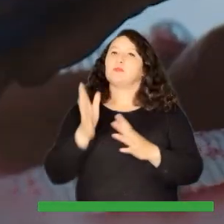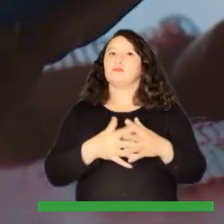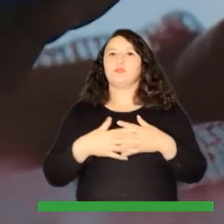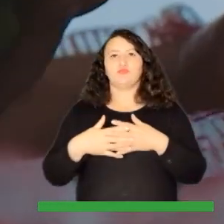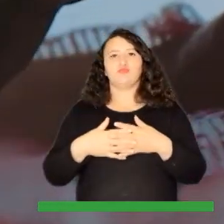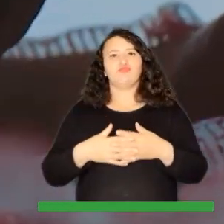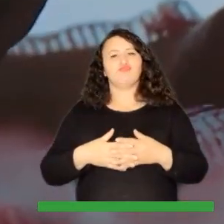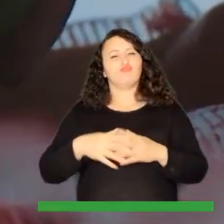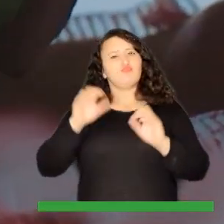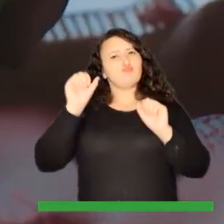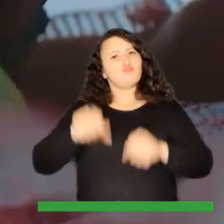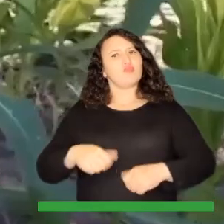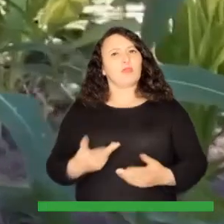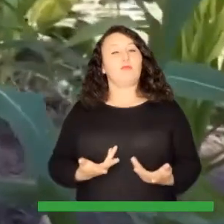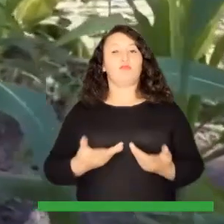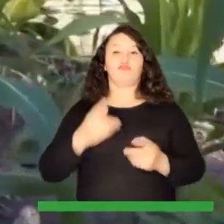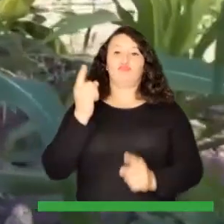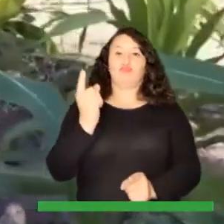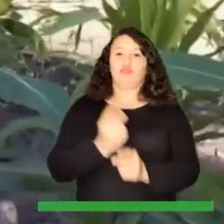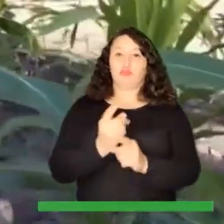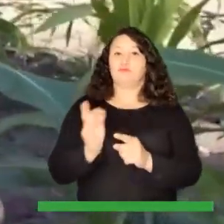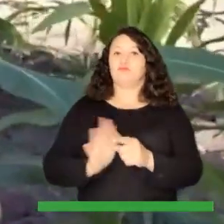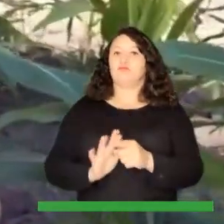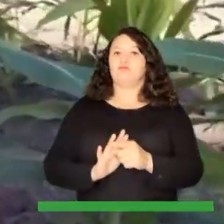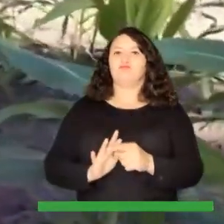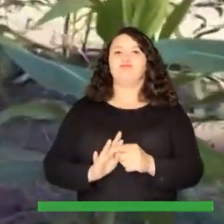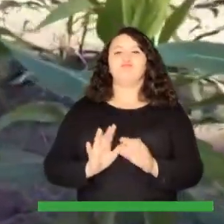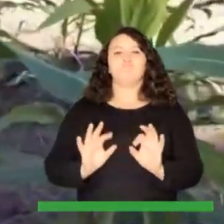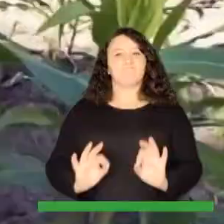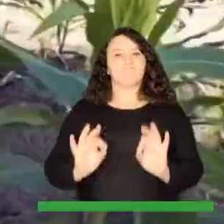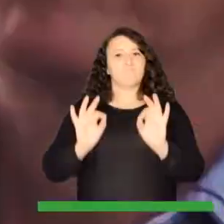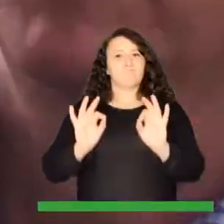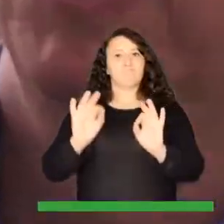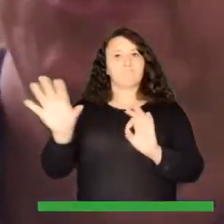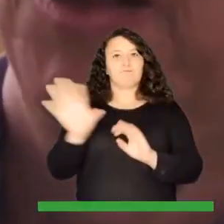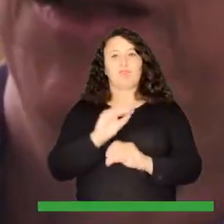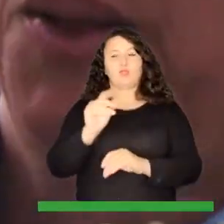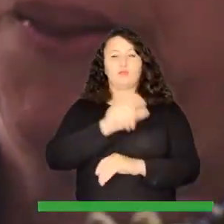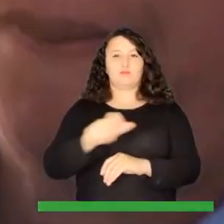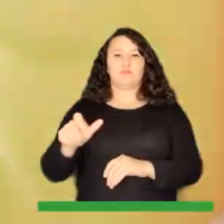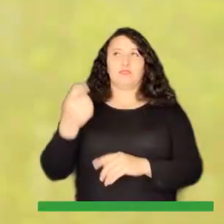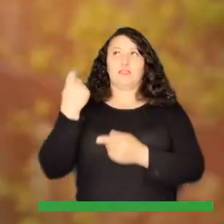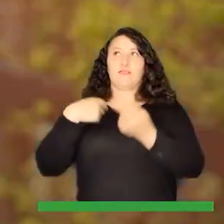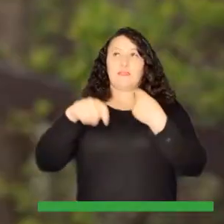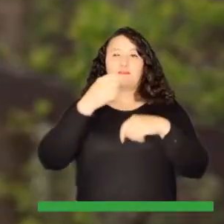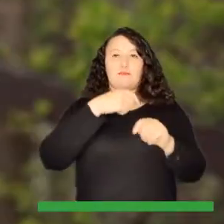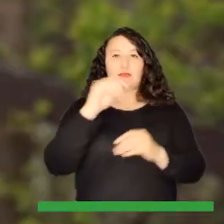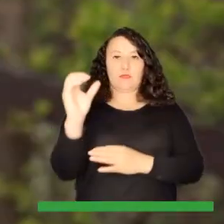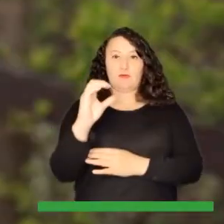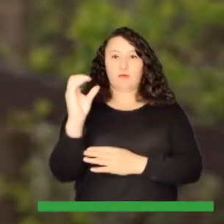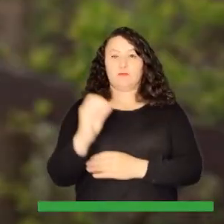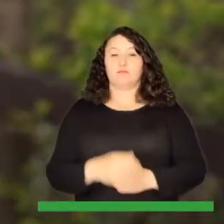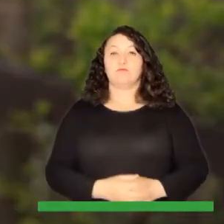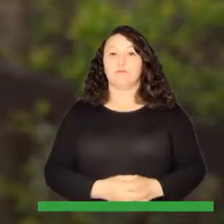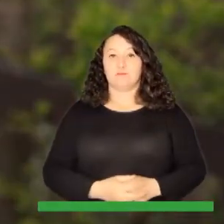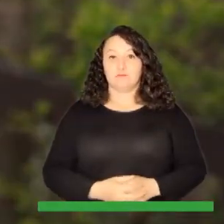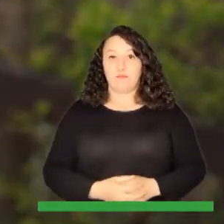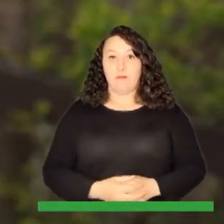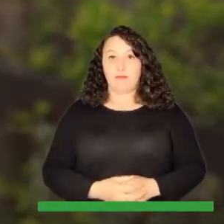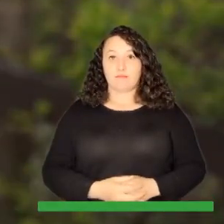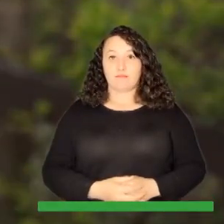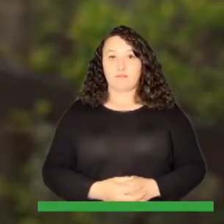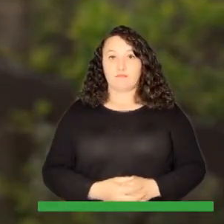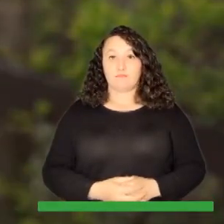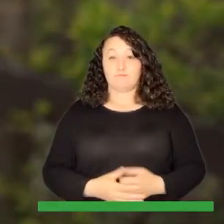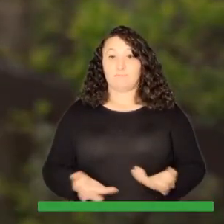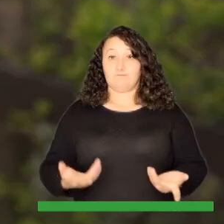Estados Unidos, pueda ser aplicable de manera más práctica por cada uno de los exportadores colombianos. Para nosotros esto ha sido